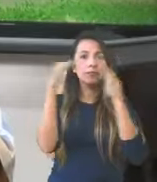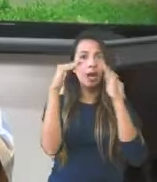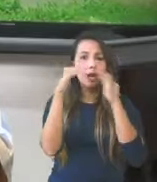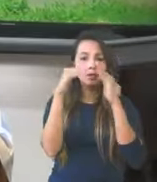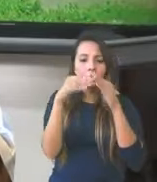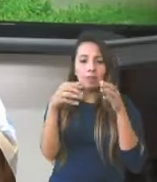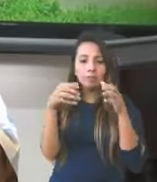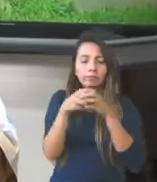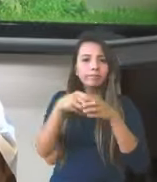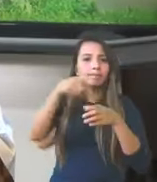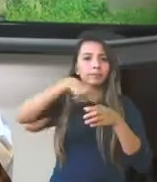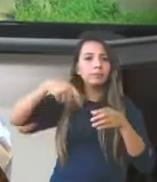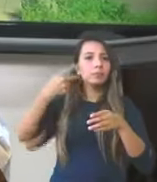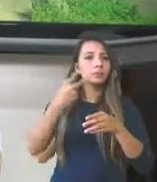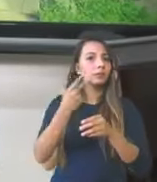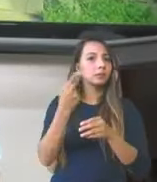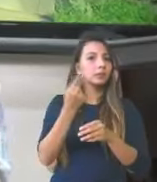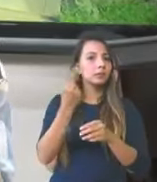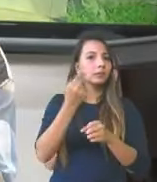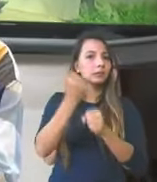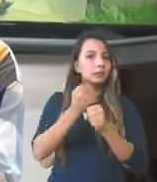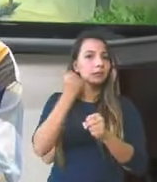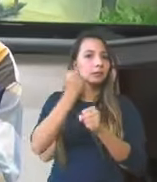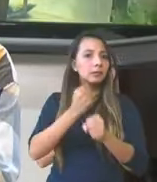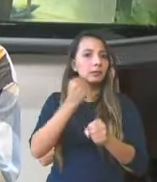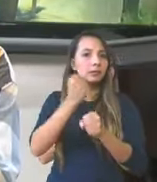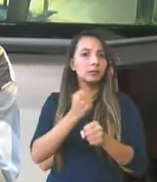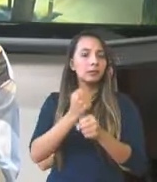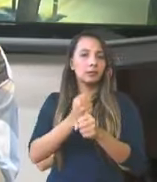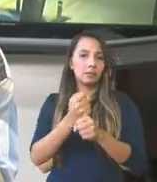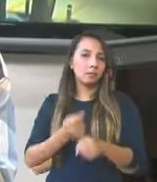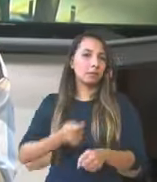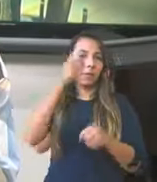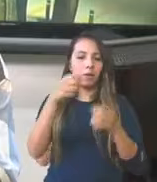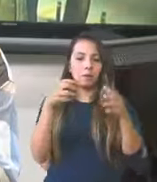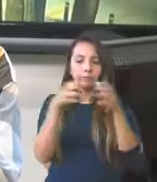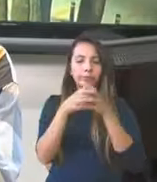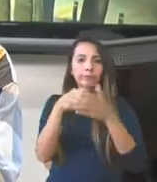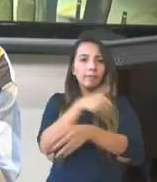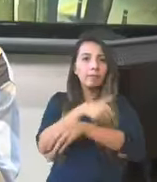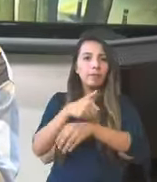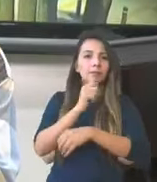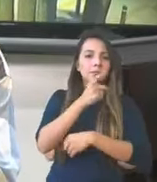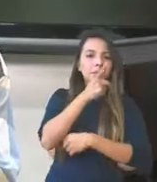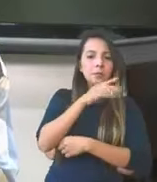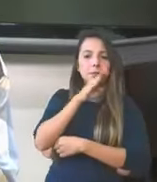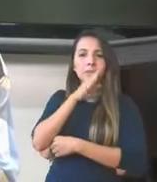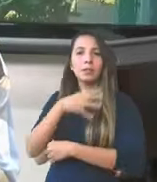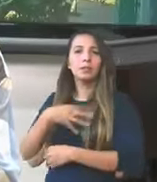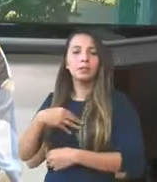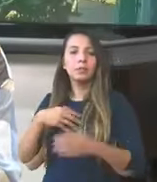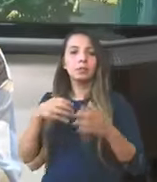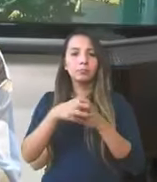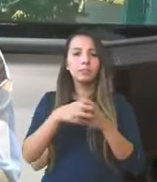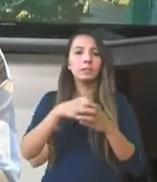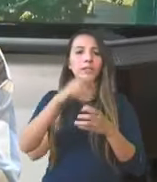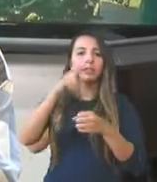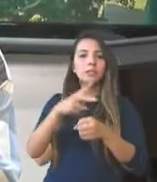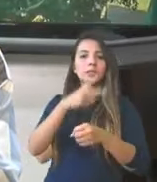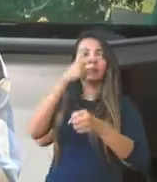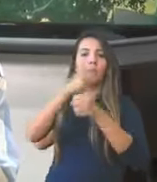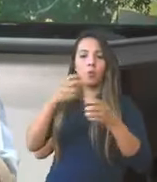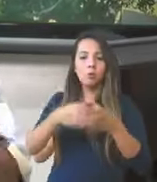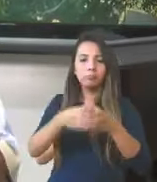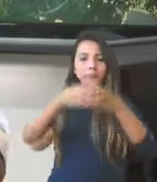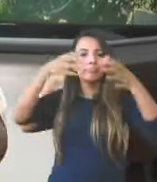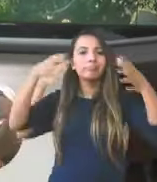núcleo familiar, familia, primer círculo familia, el papá, la mamá, los hijos, el segundo con los familiares, el